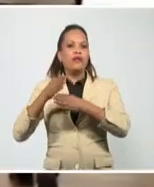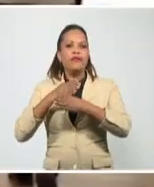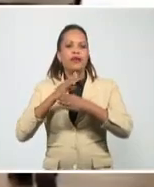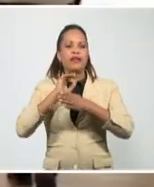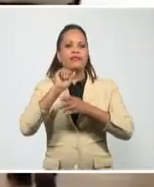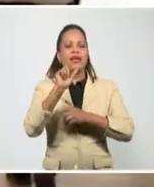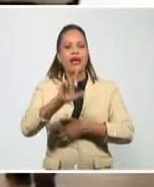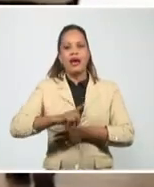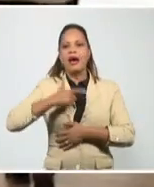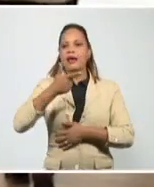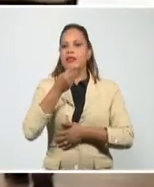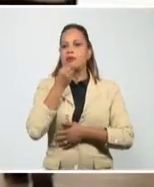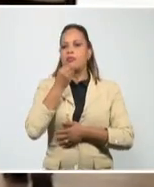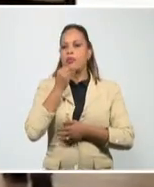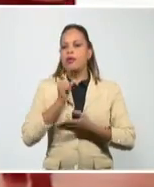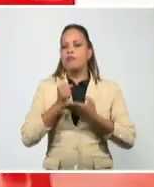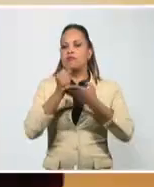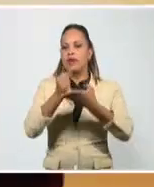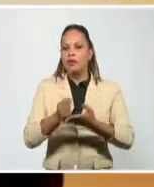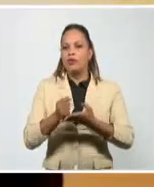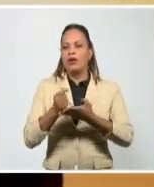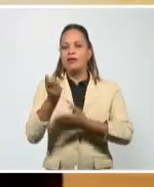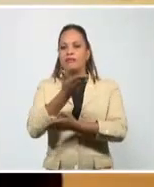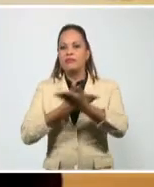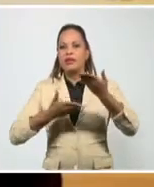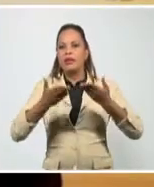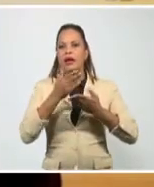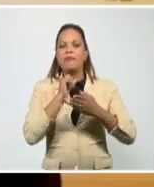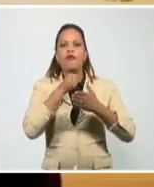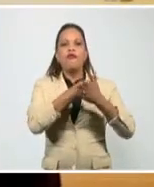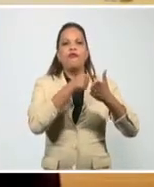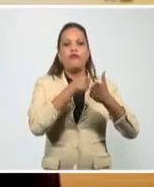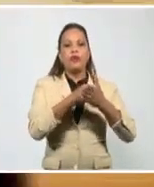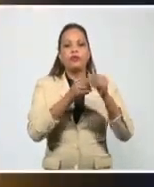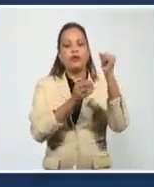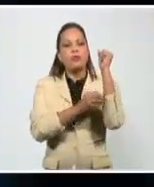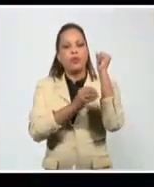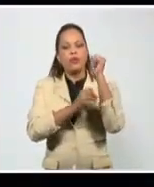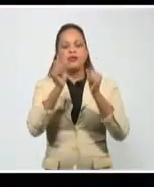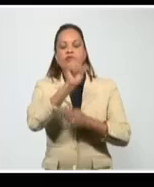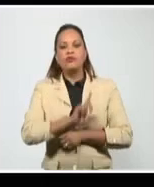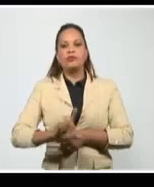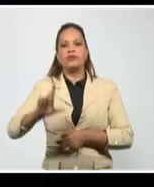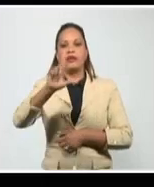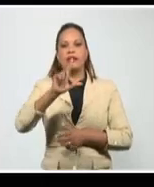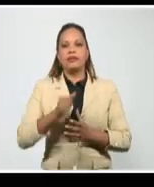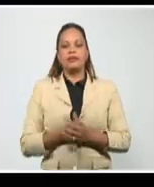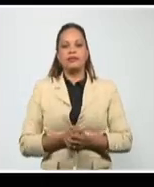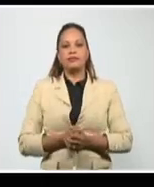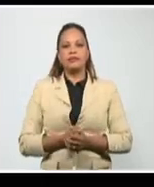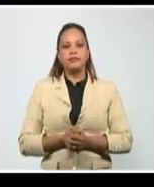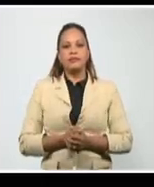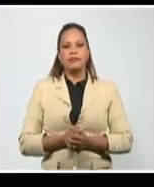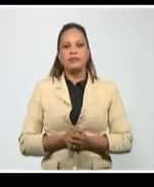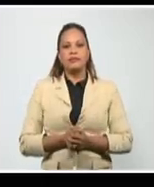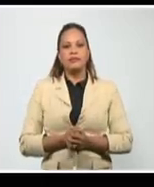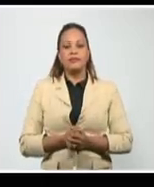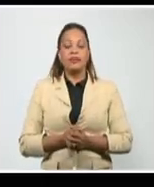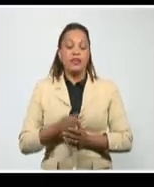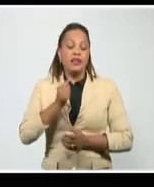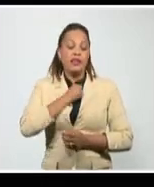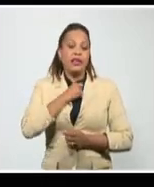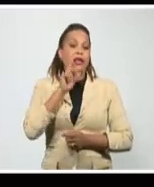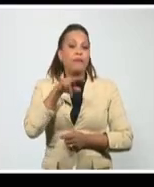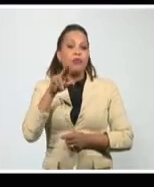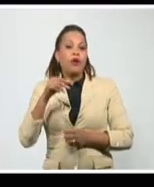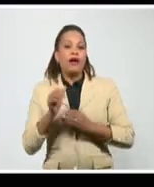pudiera servir como agente de cambio frente a un poder, el socialista. Necesitan entonces fabricar esos líderes,